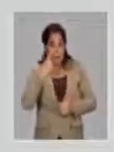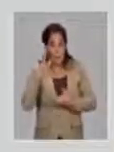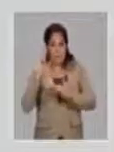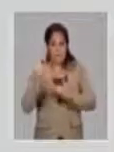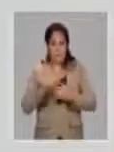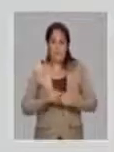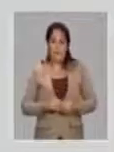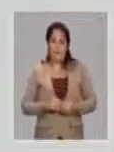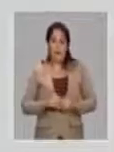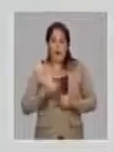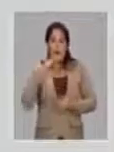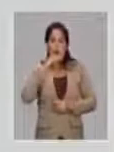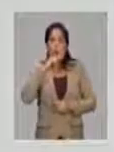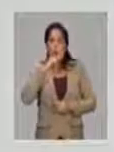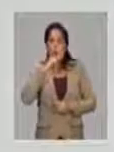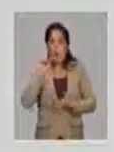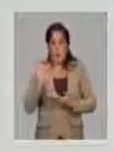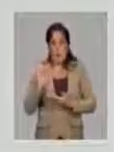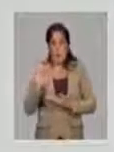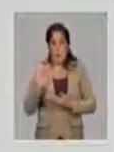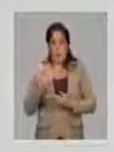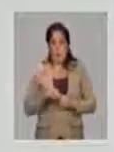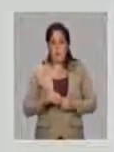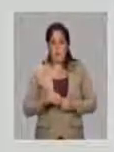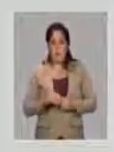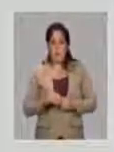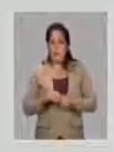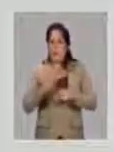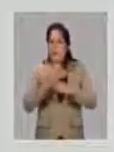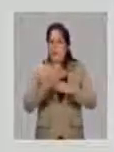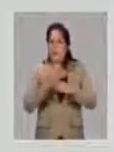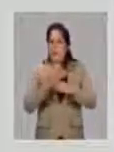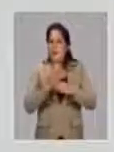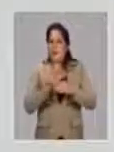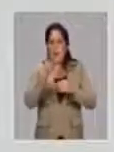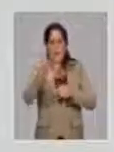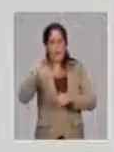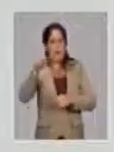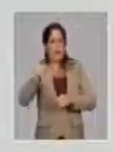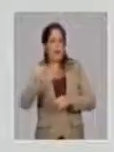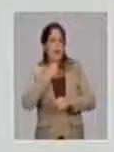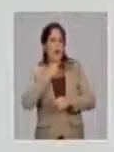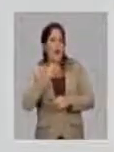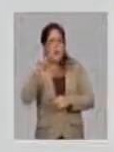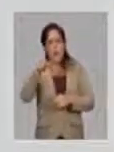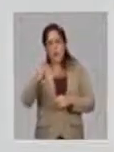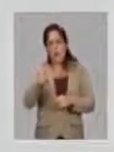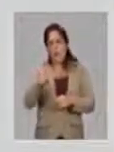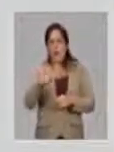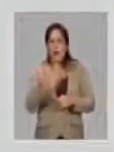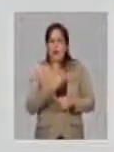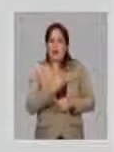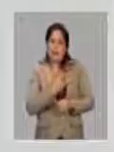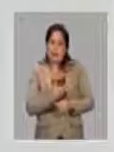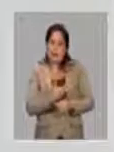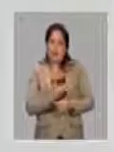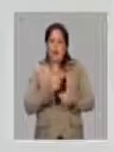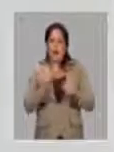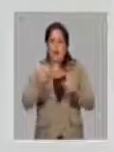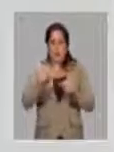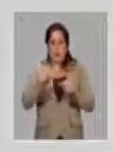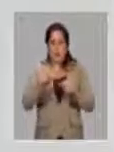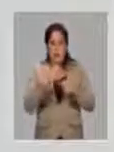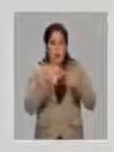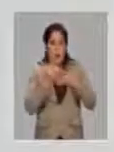fíjense, lo que está en rojo a la derecha es el panel de convalecientes. O sea, es un panel de convalecientes cubanos